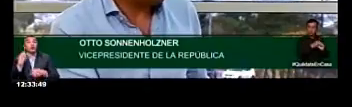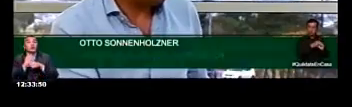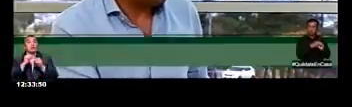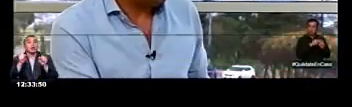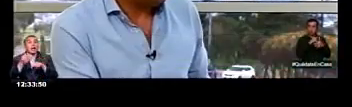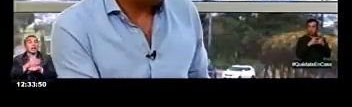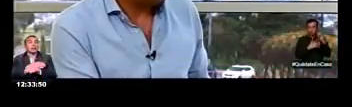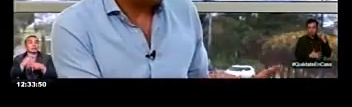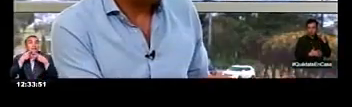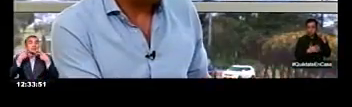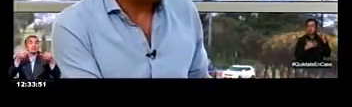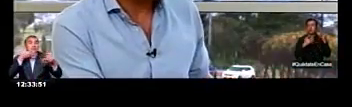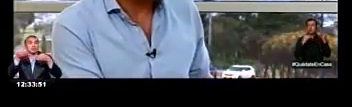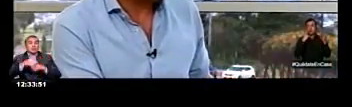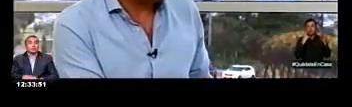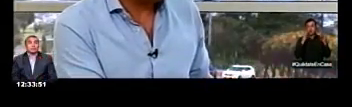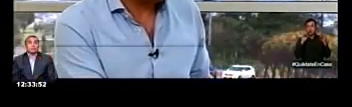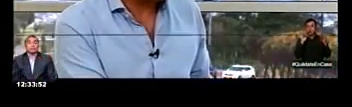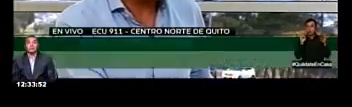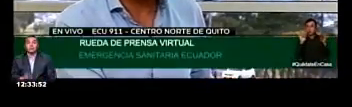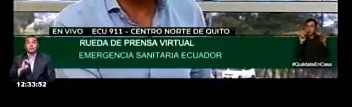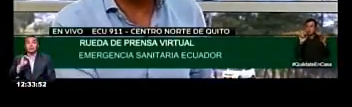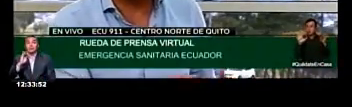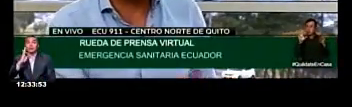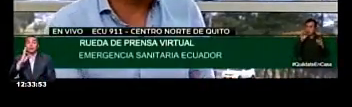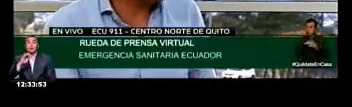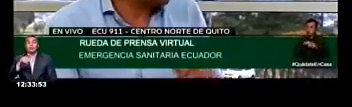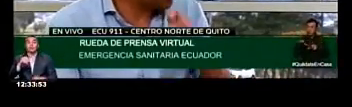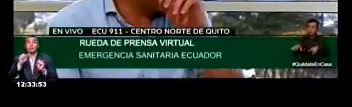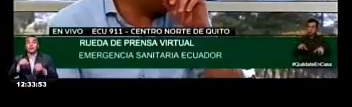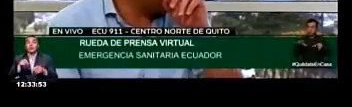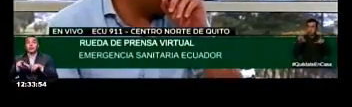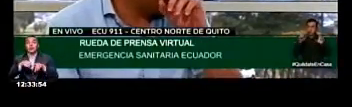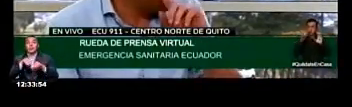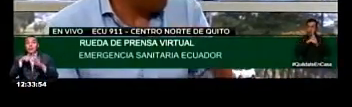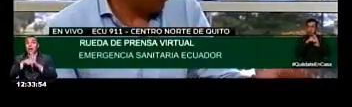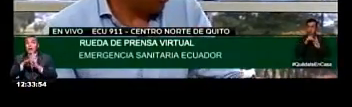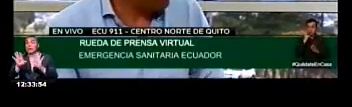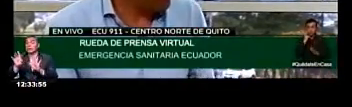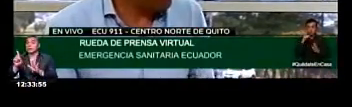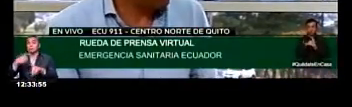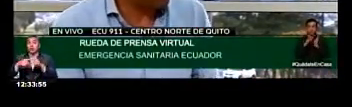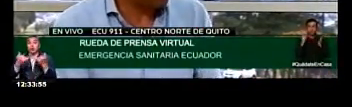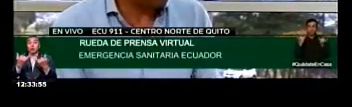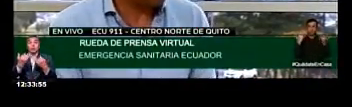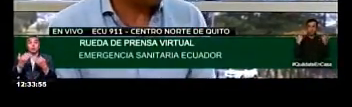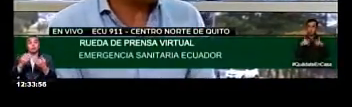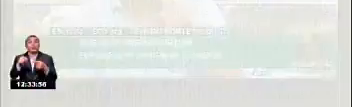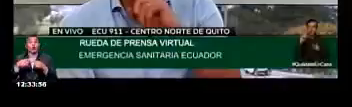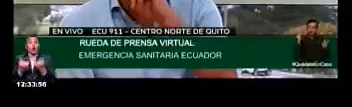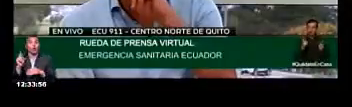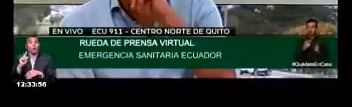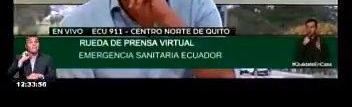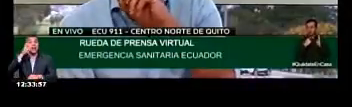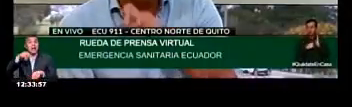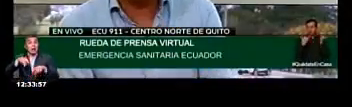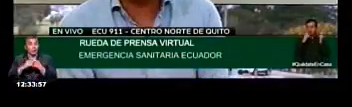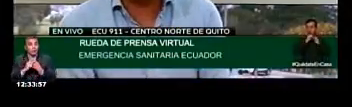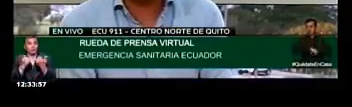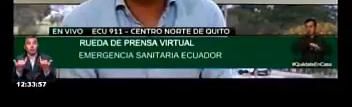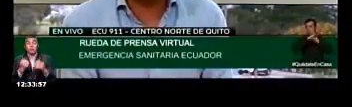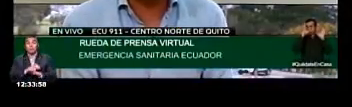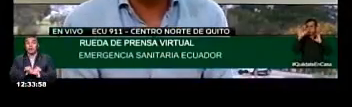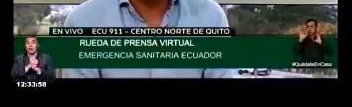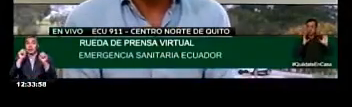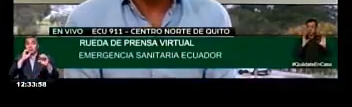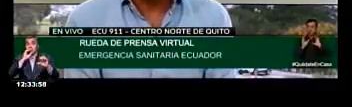descritas. Habría que ver si CONAFIP aplica dentro de las actividades del sector financiero. Pero hoy no hay restricción, es a partir de mañana. Esta mañana conversé